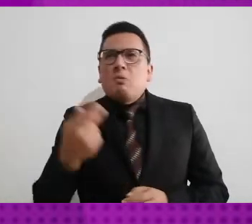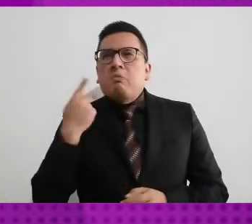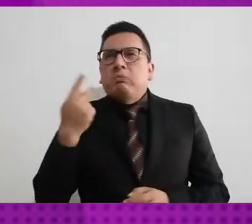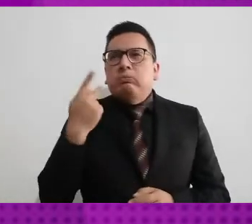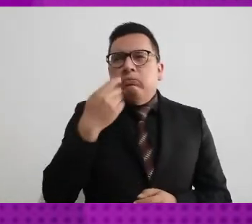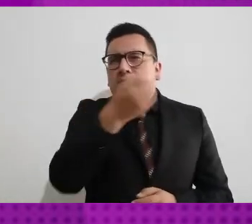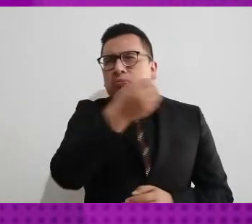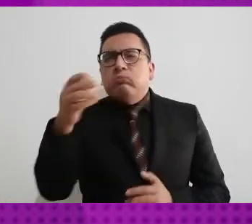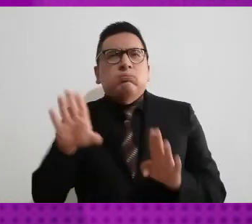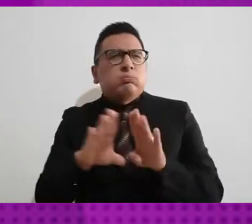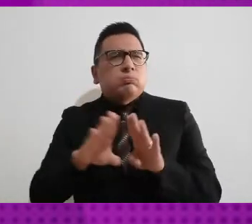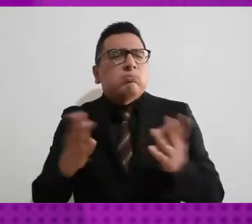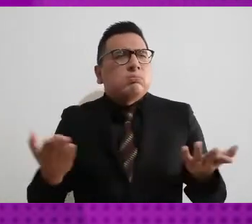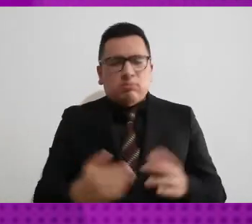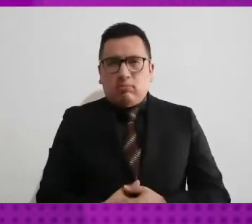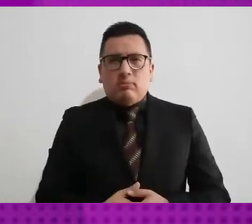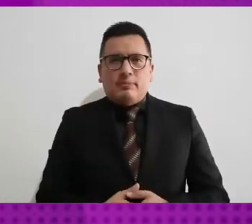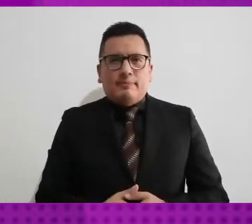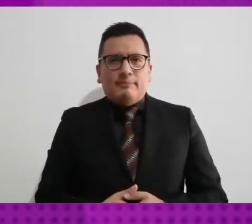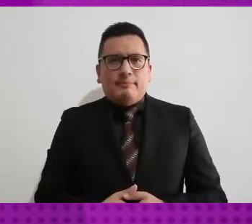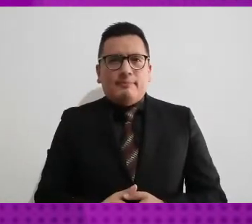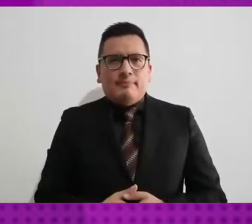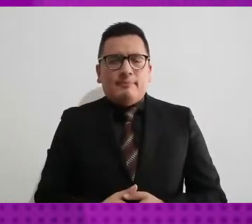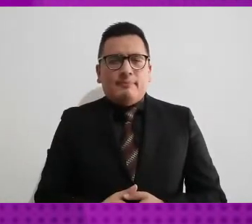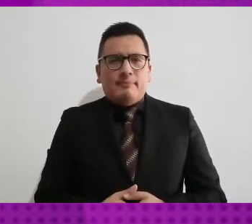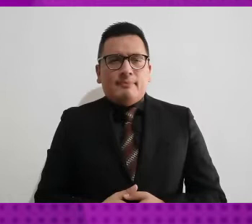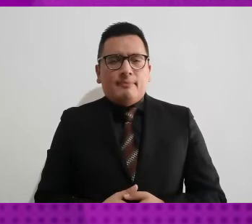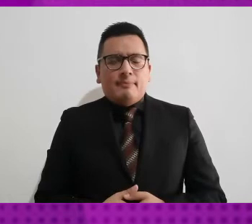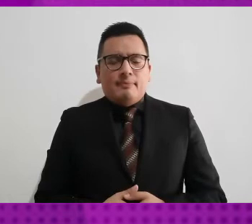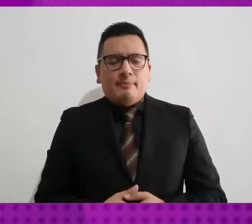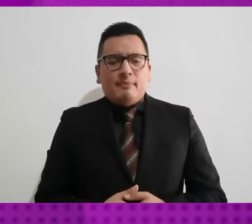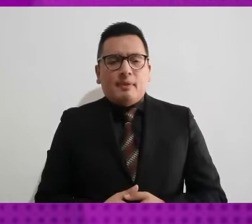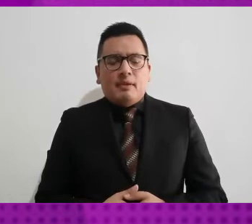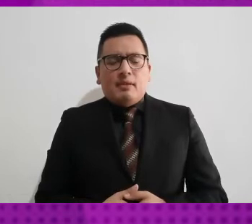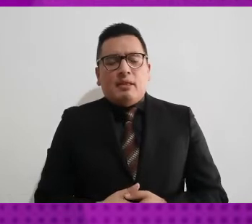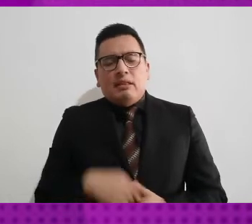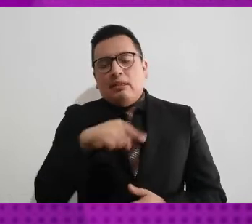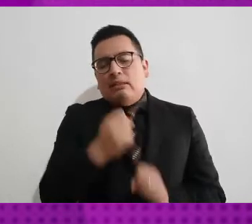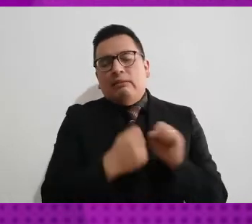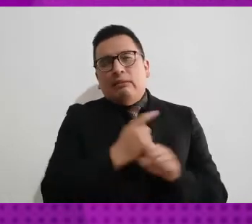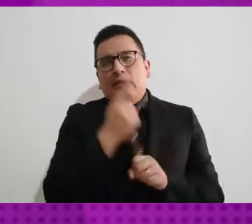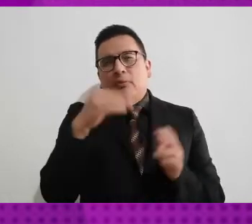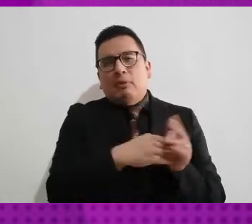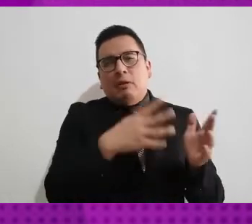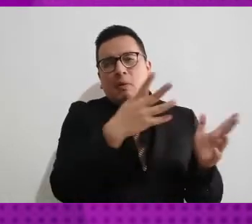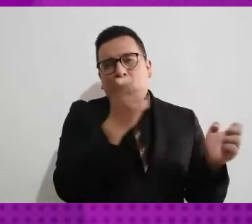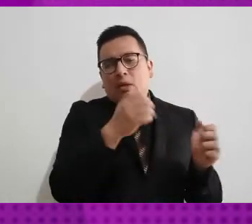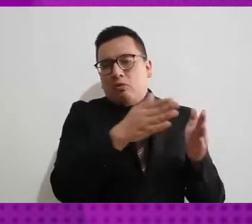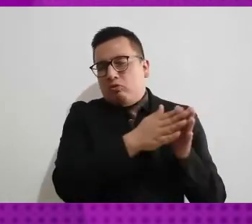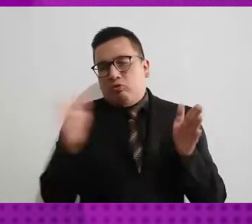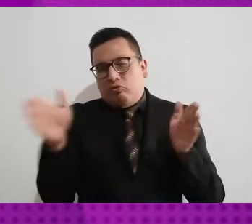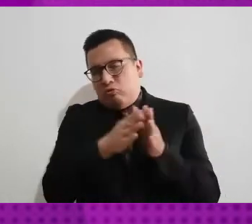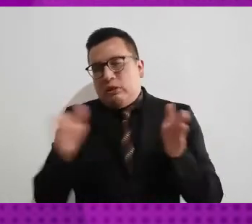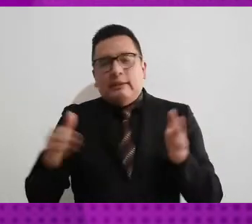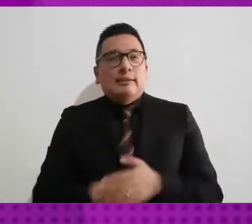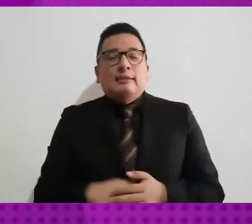siglo XX mexicano, caracterizado en la mayor parte de este tiempo por un sistema